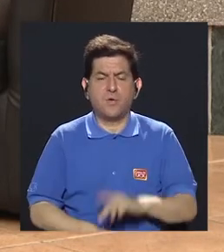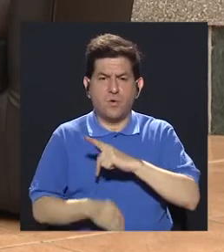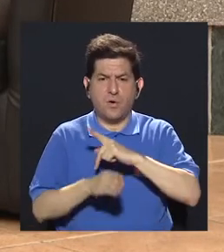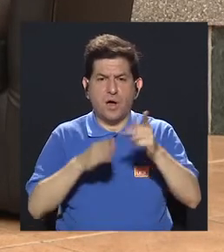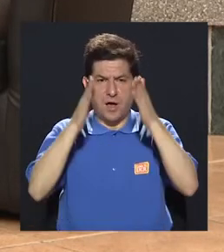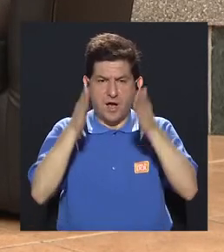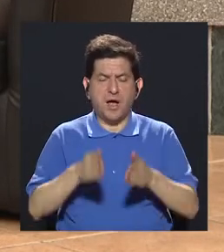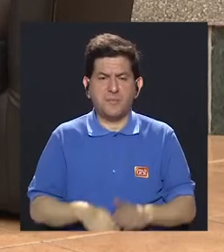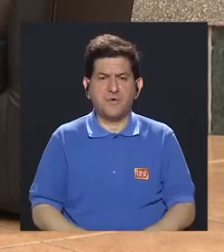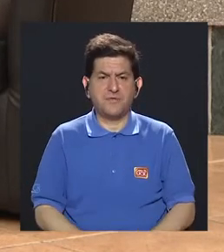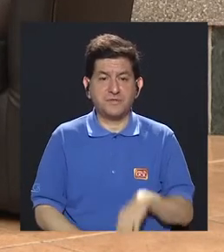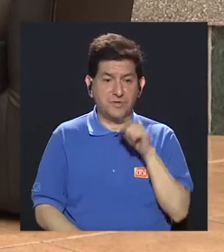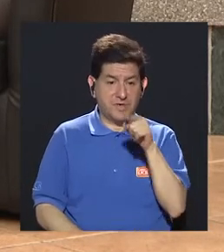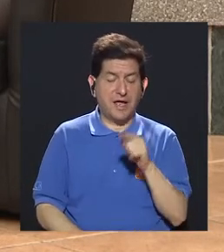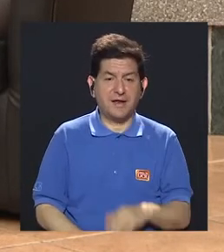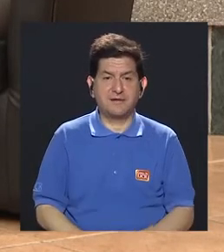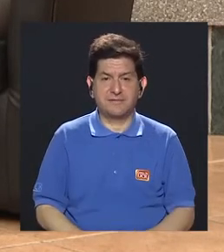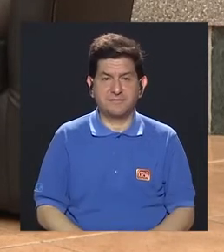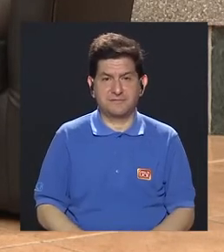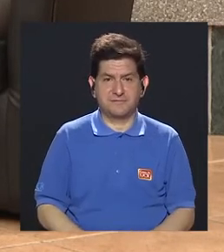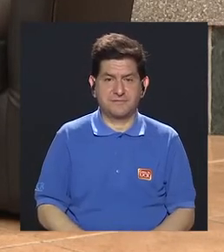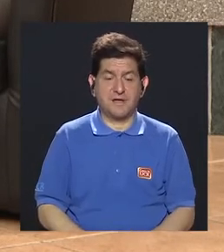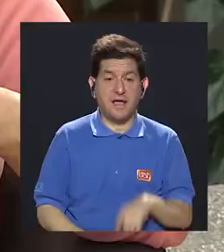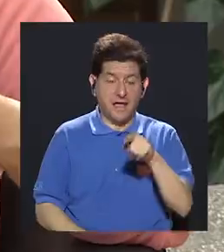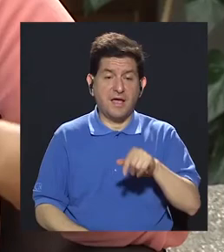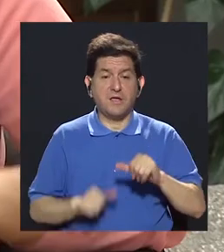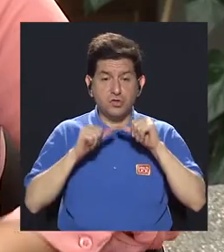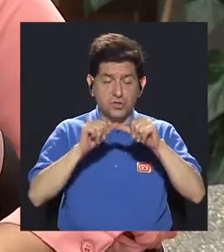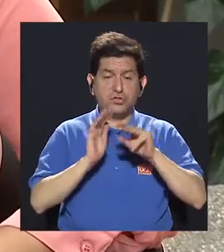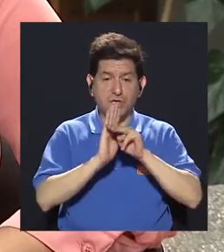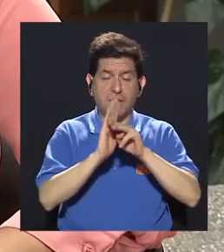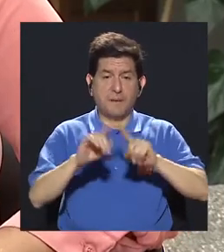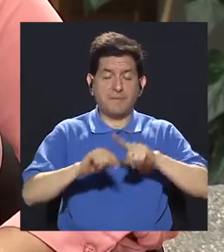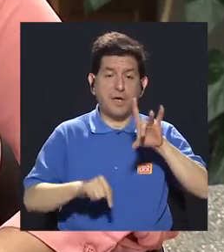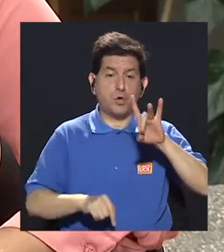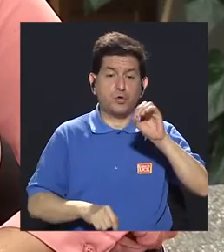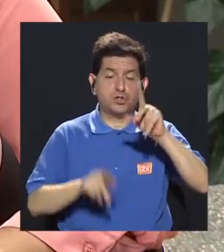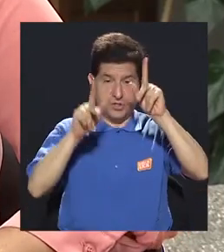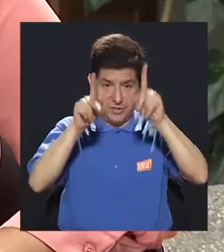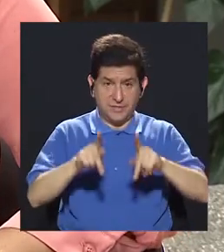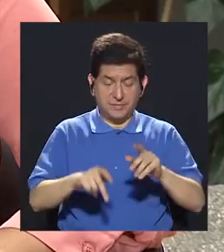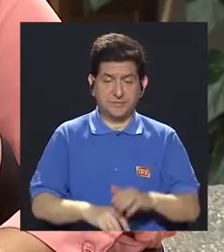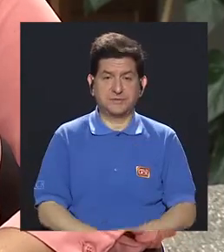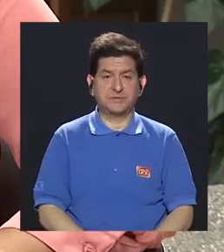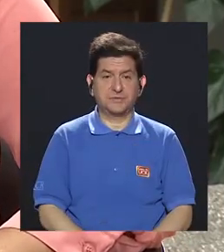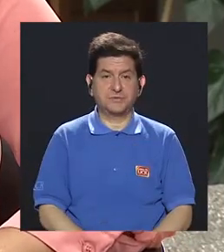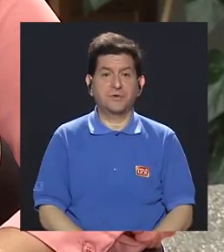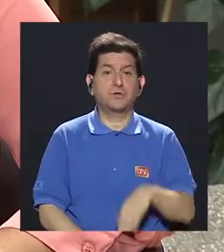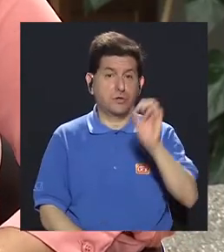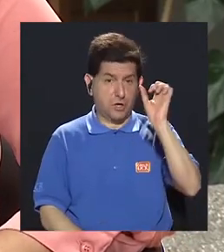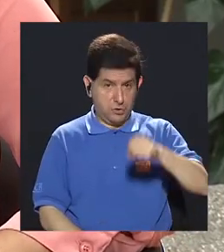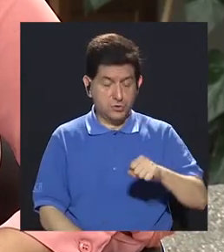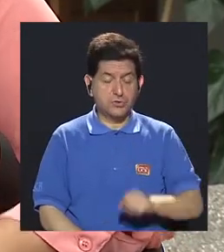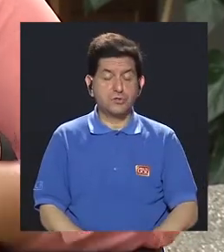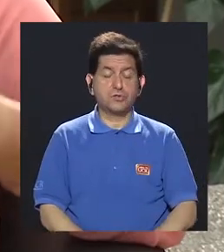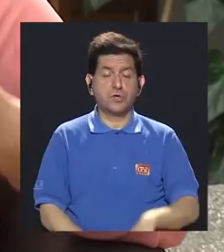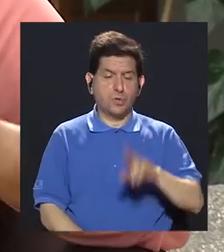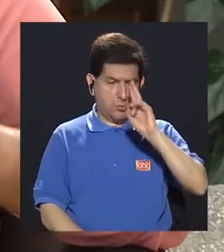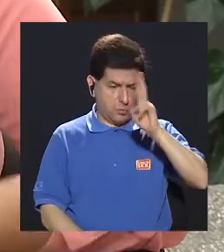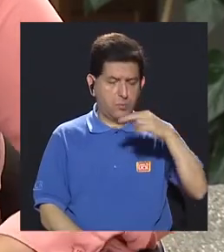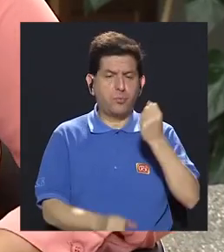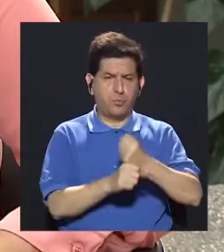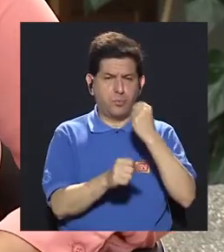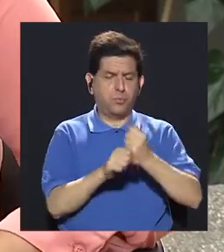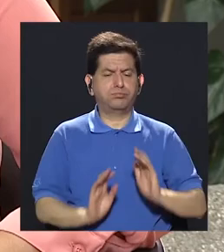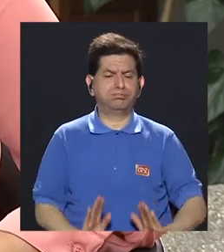profesionales que son los que dan respuesta, que siguen un modelo nuestro, pero son más de 80 personas, es digno de